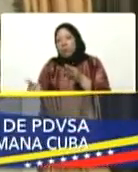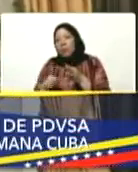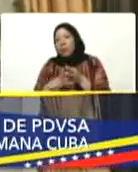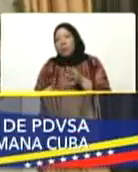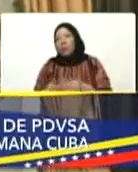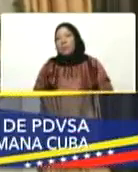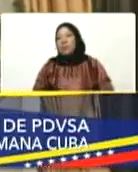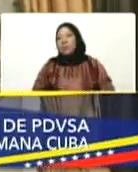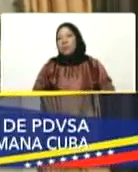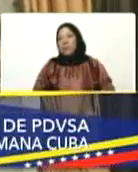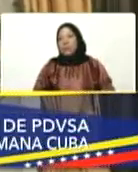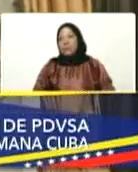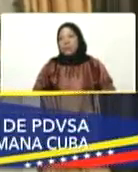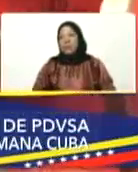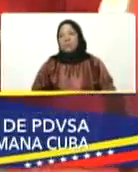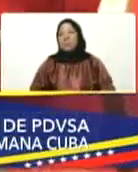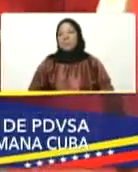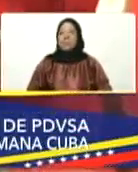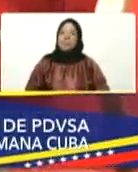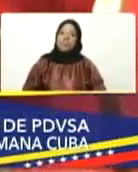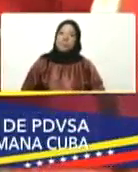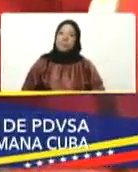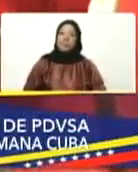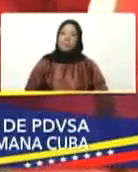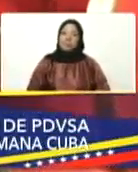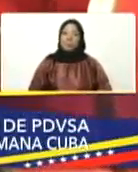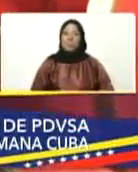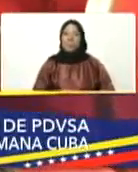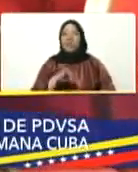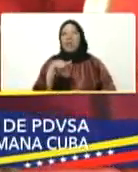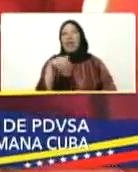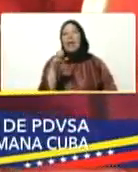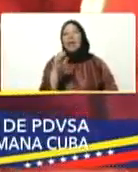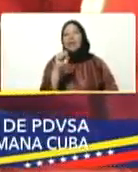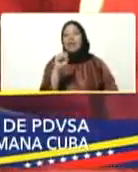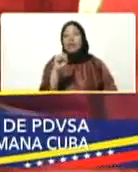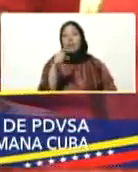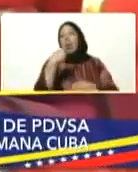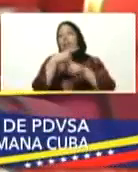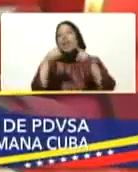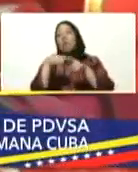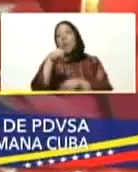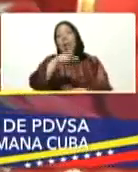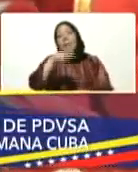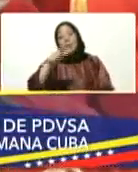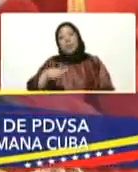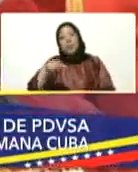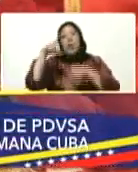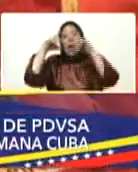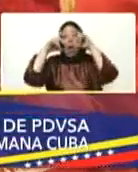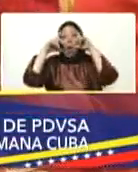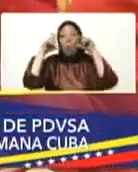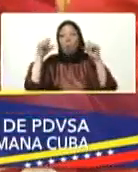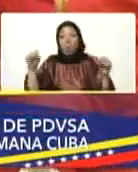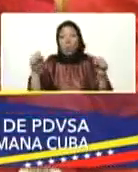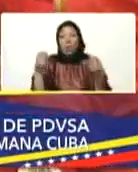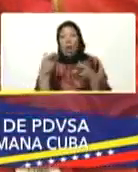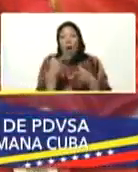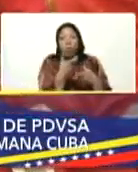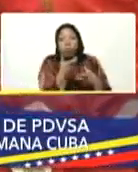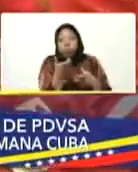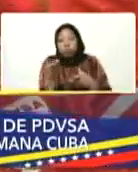Atila, Eduardo, Jesús Enrique, Jean Jesús, Luis Enrique, Néstor